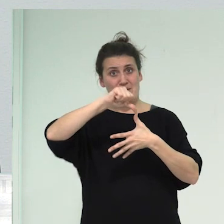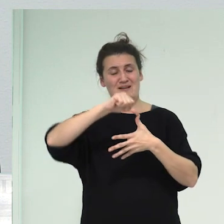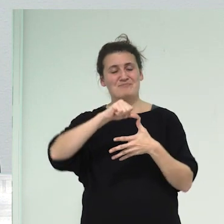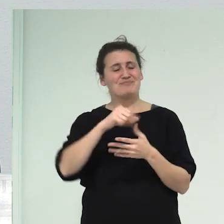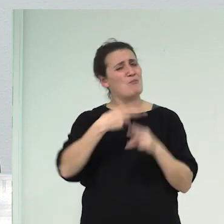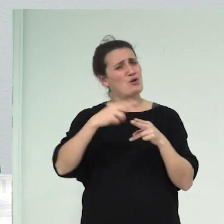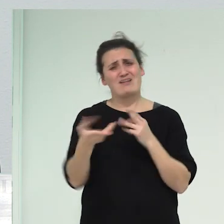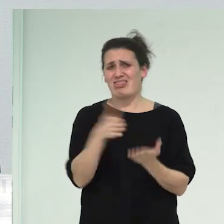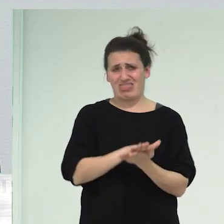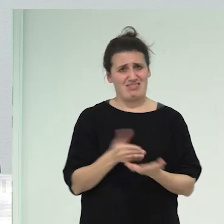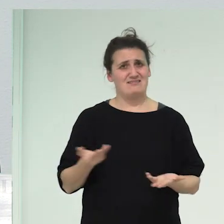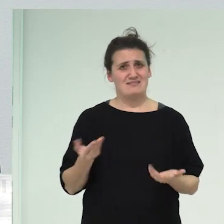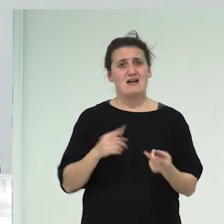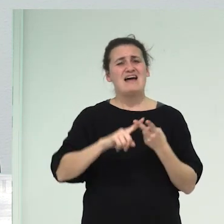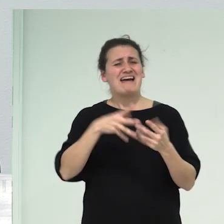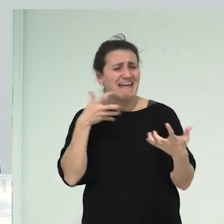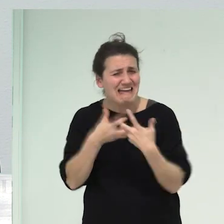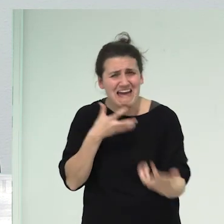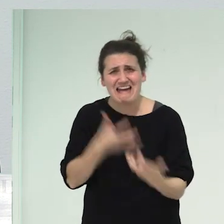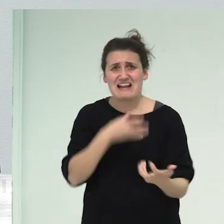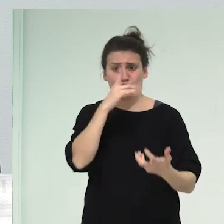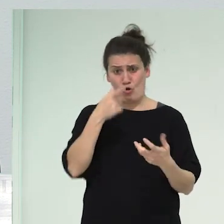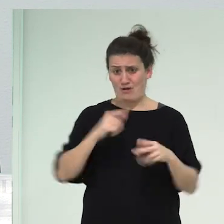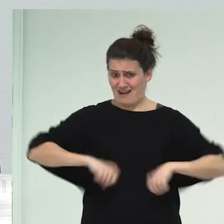necropolítica, las guerras desatadas por los recursos